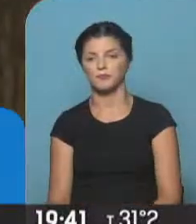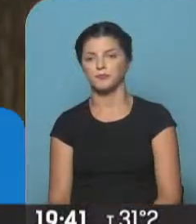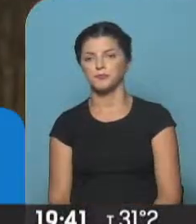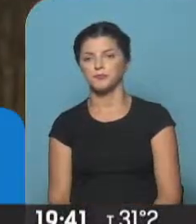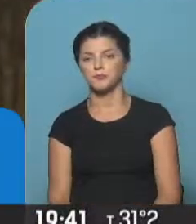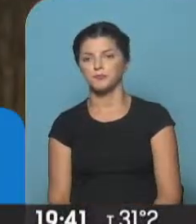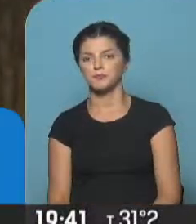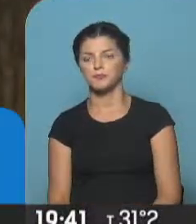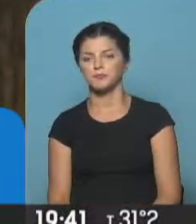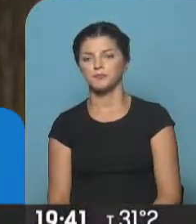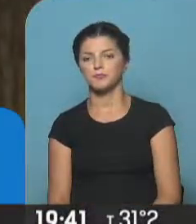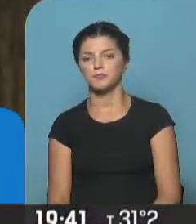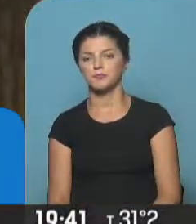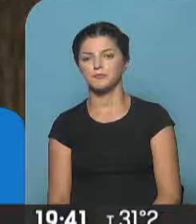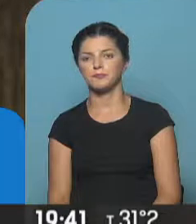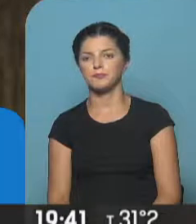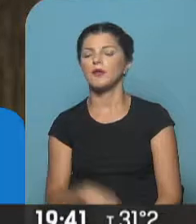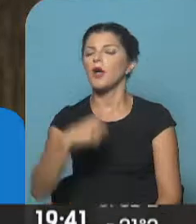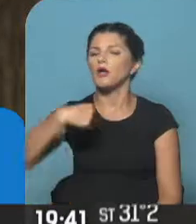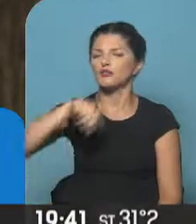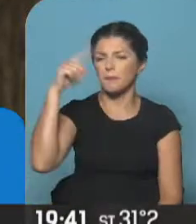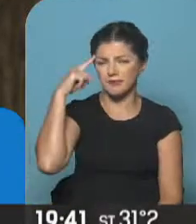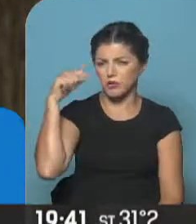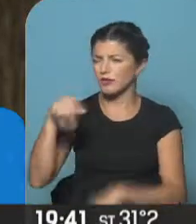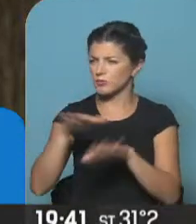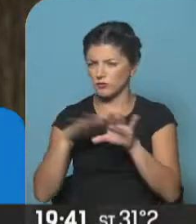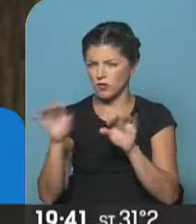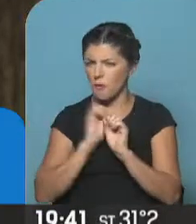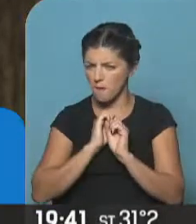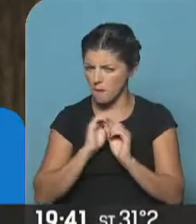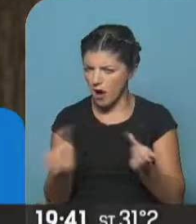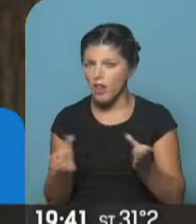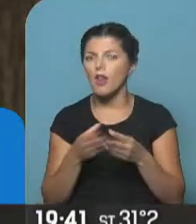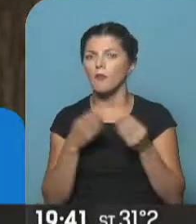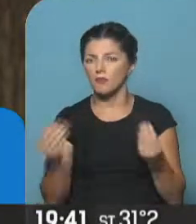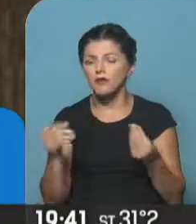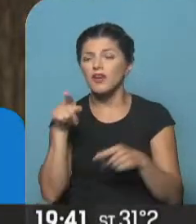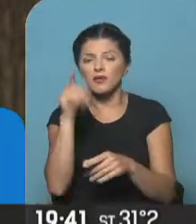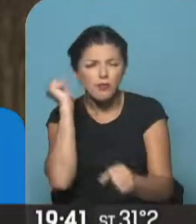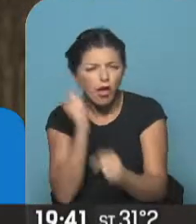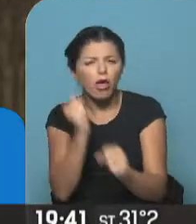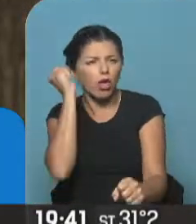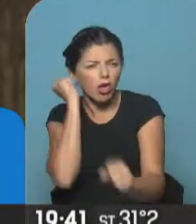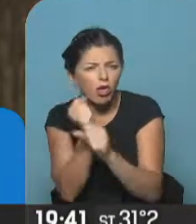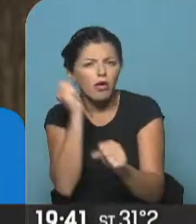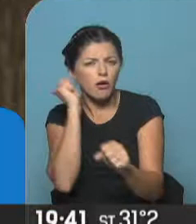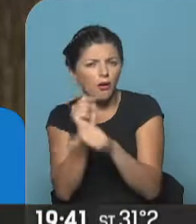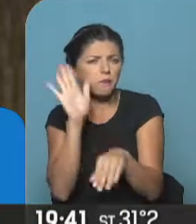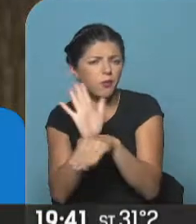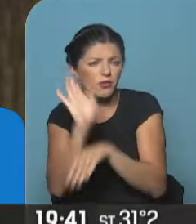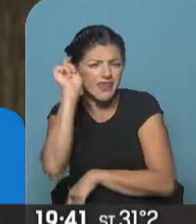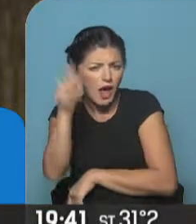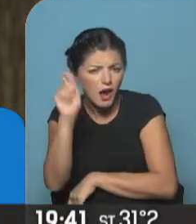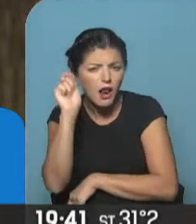Nosotros consideramos que esta es una situación injusta porque es una situación de explotación que agrava las de por